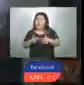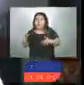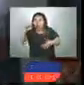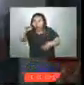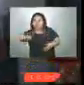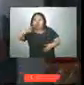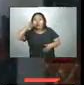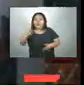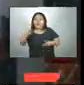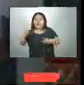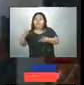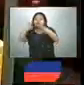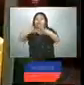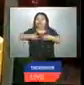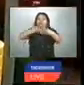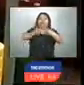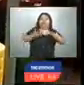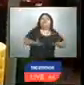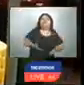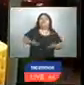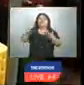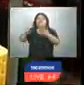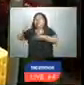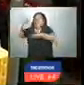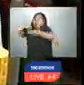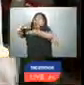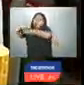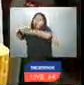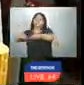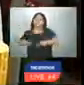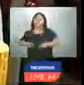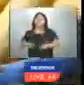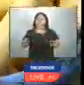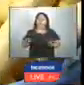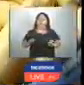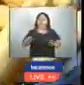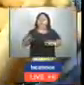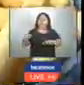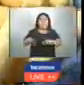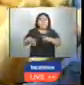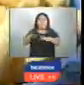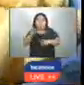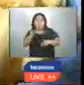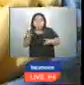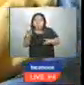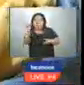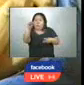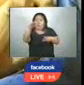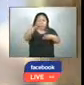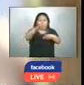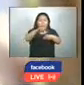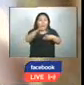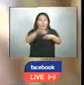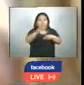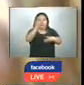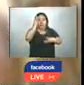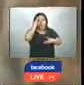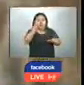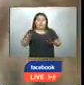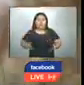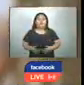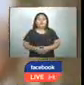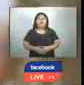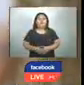este mismo día a nuestra fábrica para producirlo y ponerlo en las bolsitas, sin ningún aditivo, con una pizca de sal. Y eso es lo que van a encontrar en el producto.